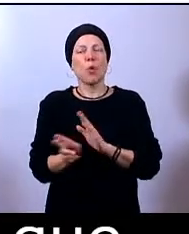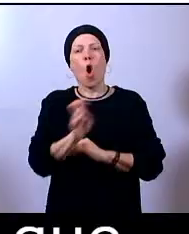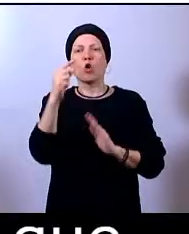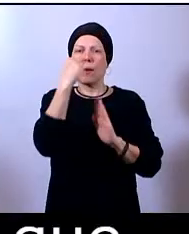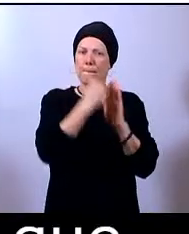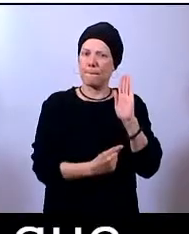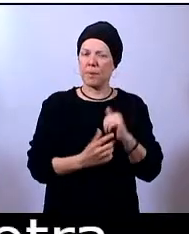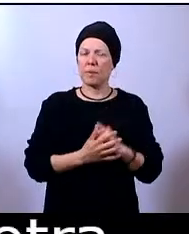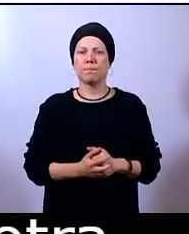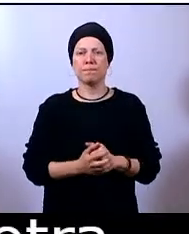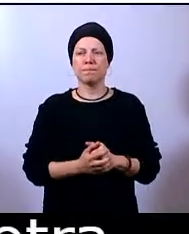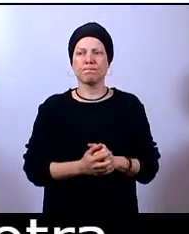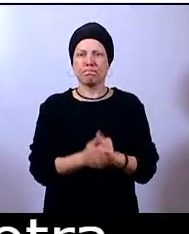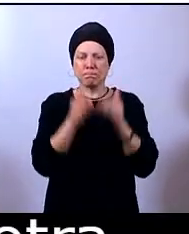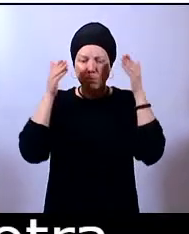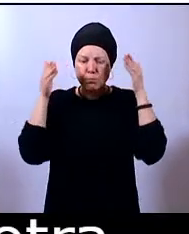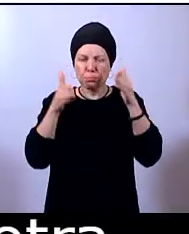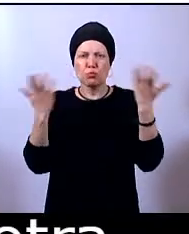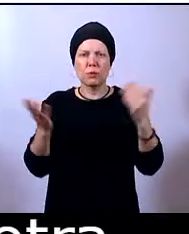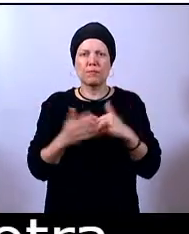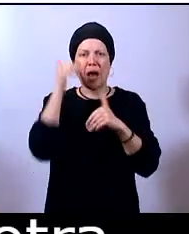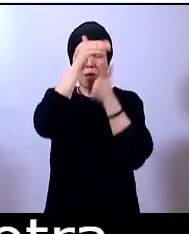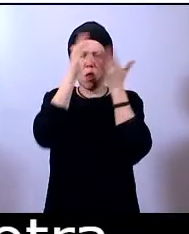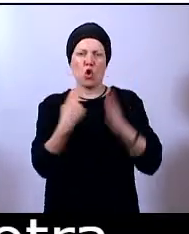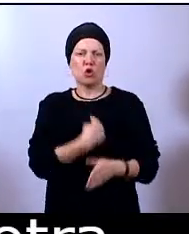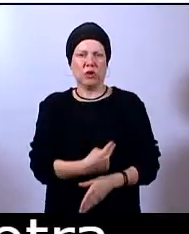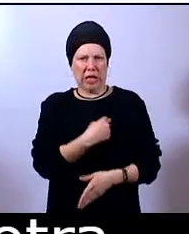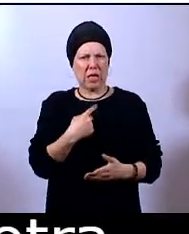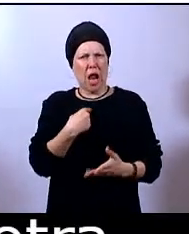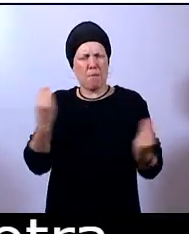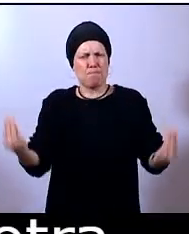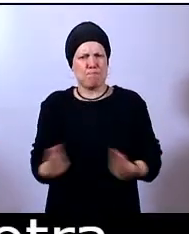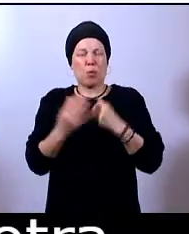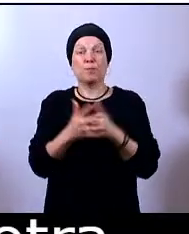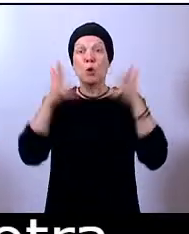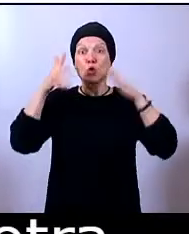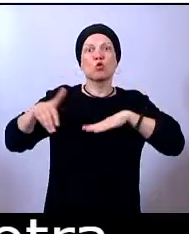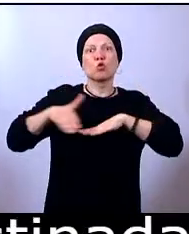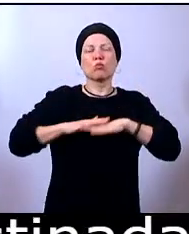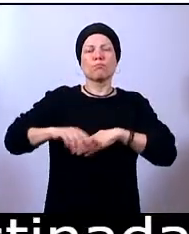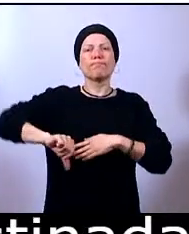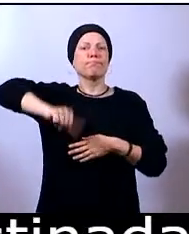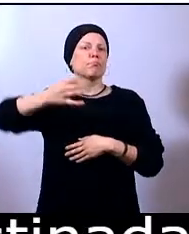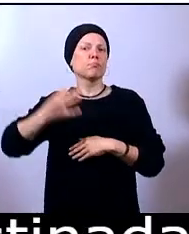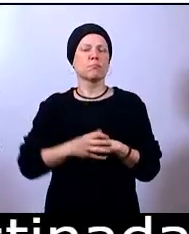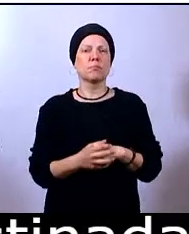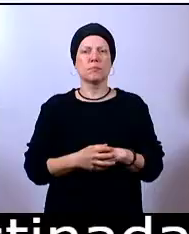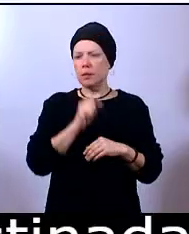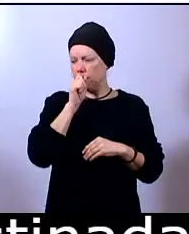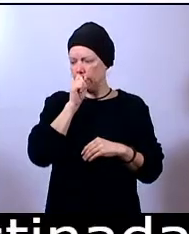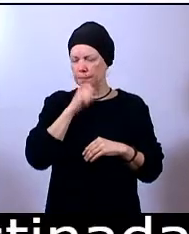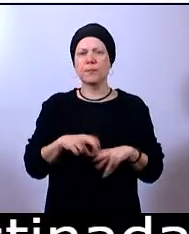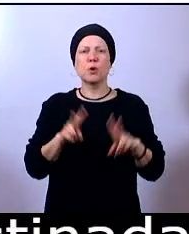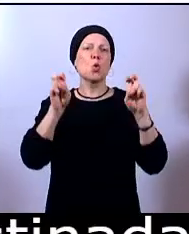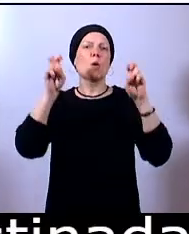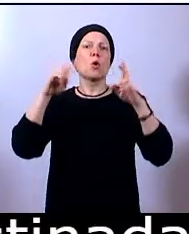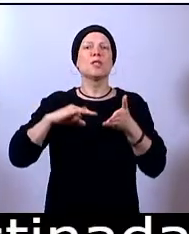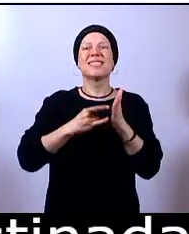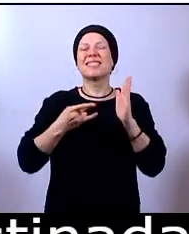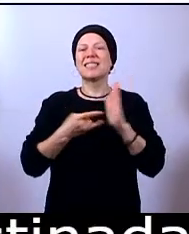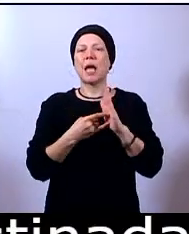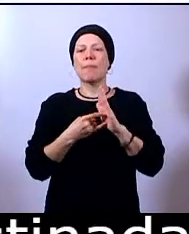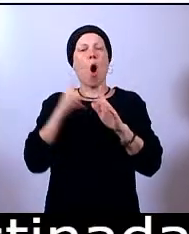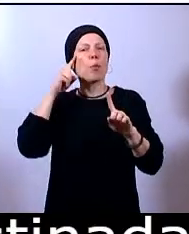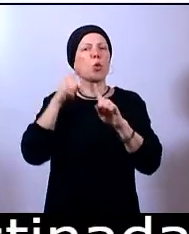medida destinada a mejorar la atención sanitaria. El Consejo de Gobierno ha aprobado la implantación de un nuevo sistema para